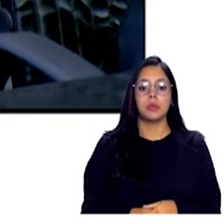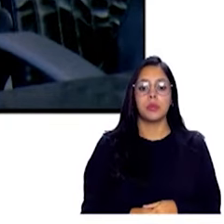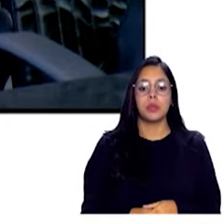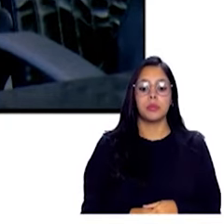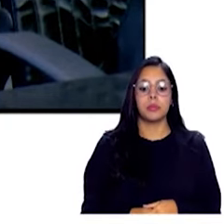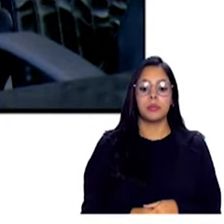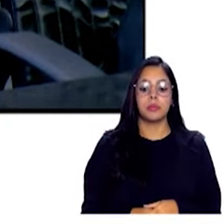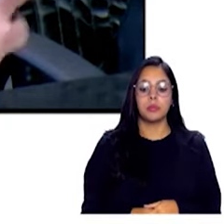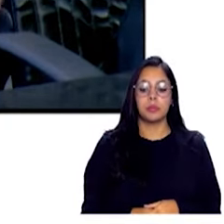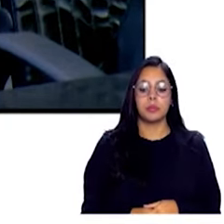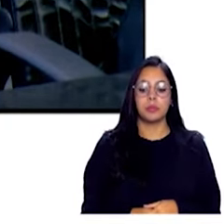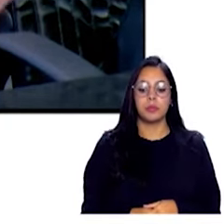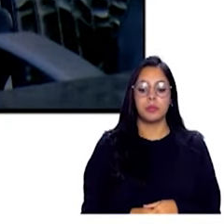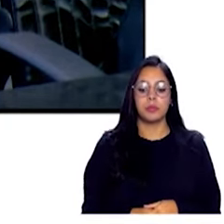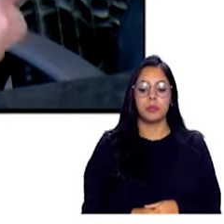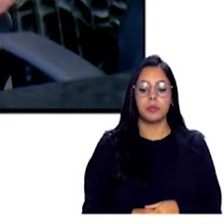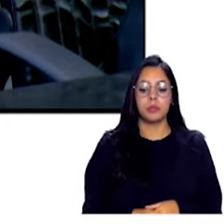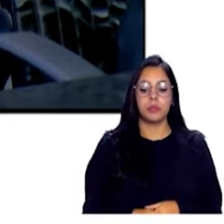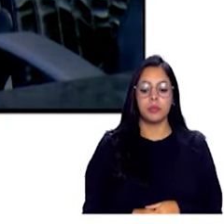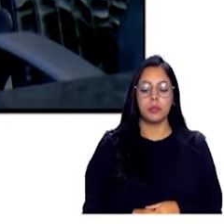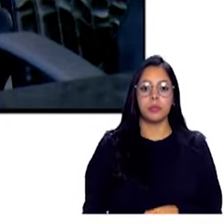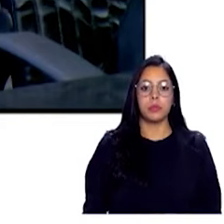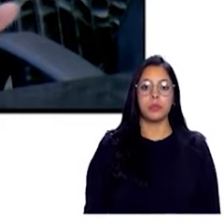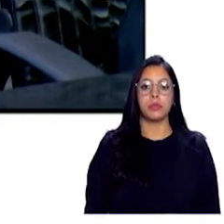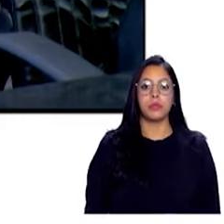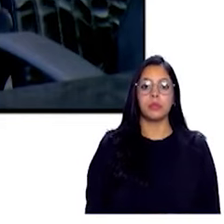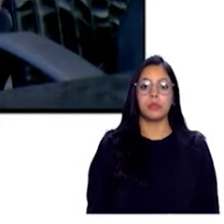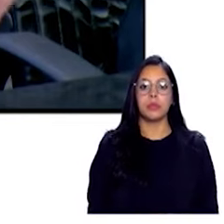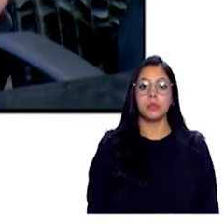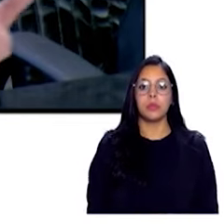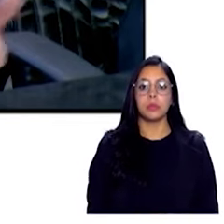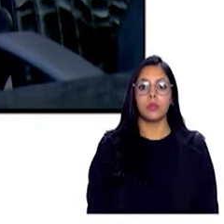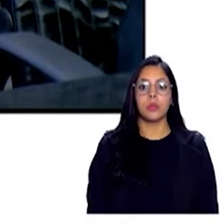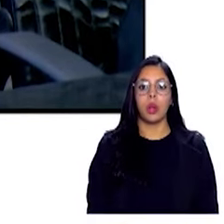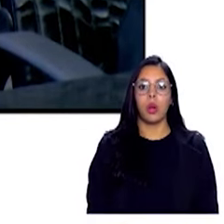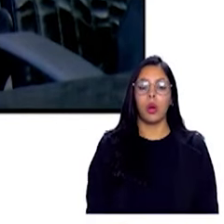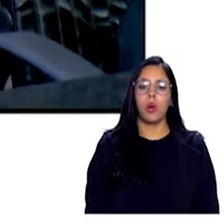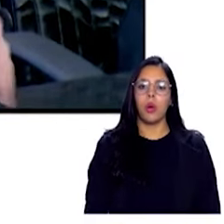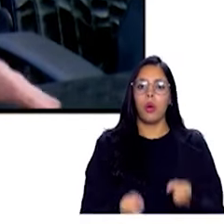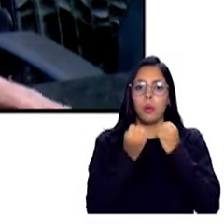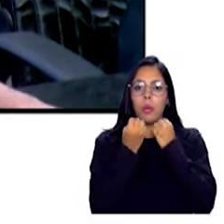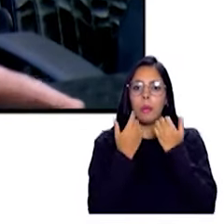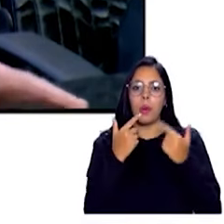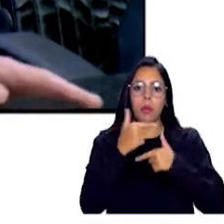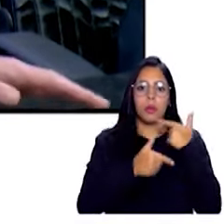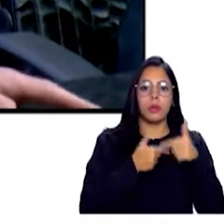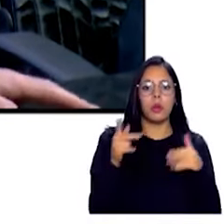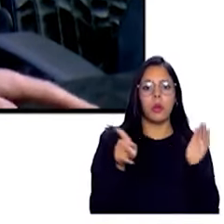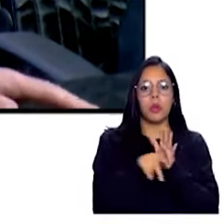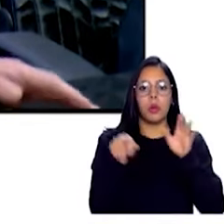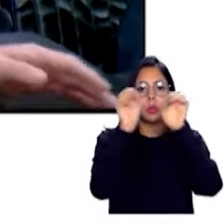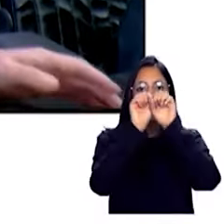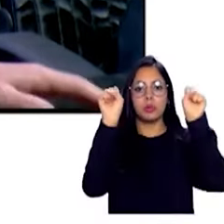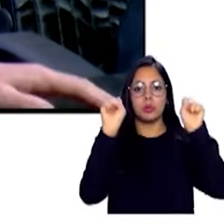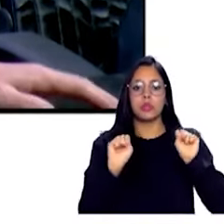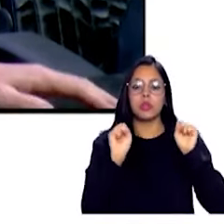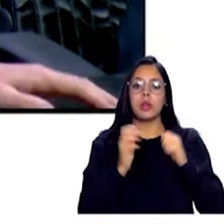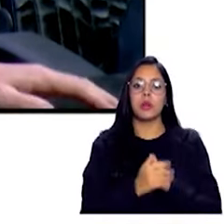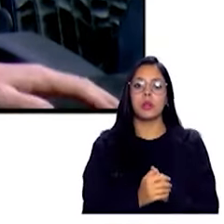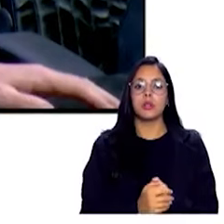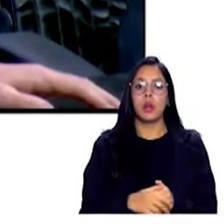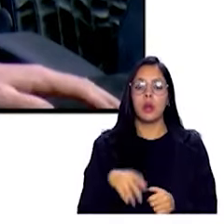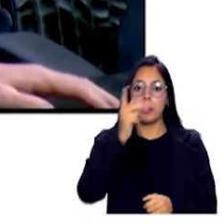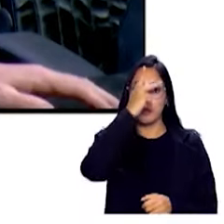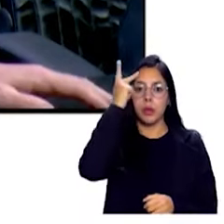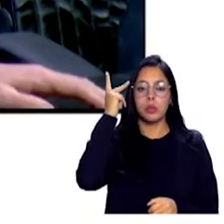Un cierto buen manejo del sistema Y que la gente no recurre por tanto se conforma con las decisiones de de